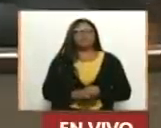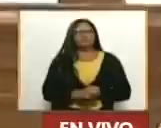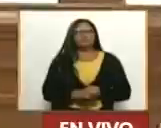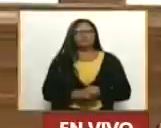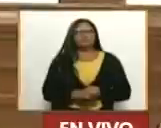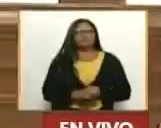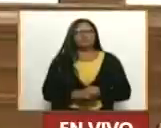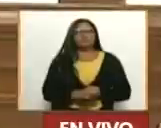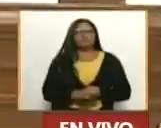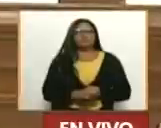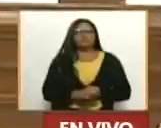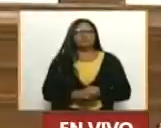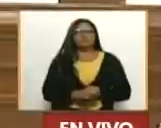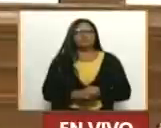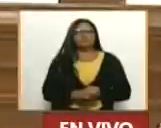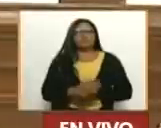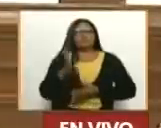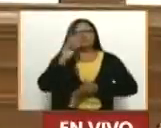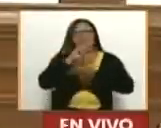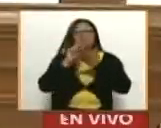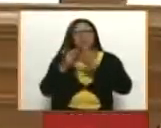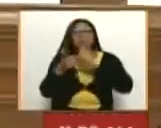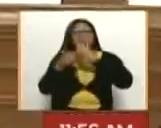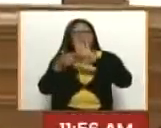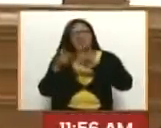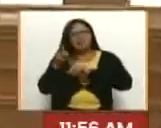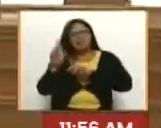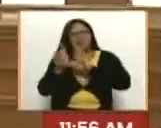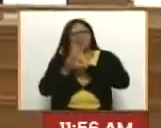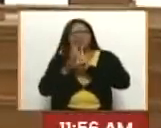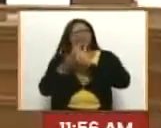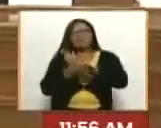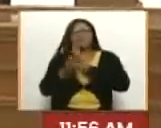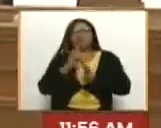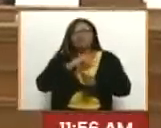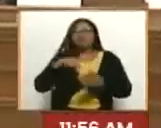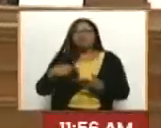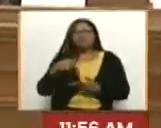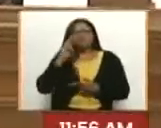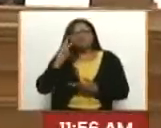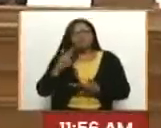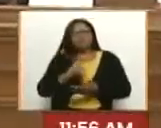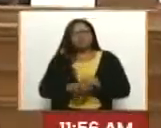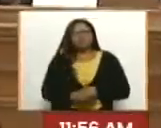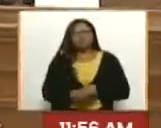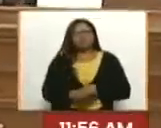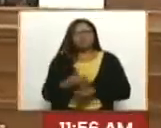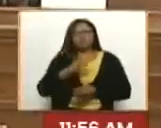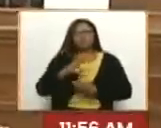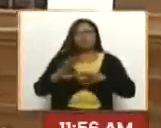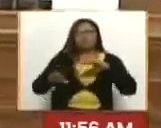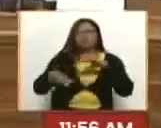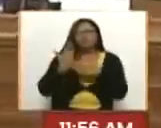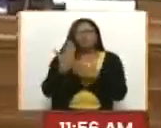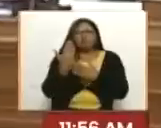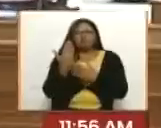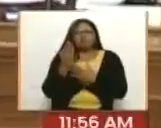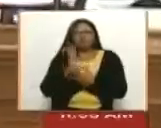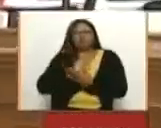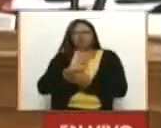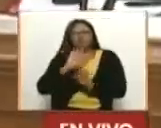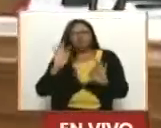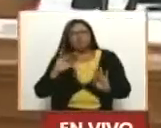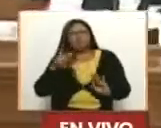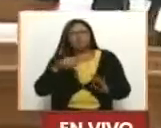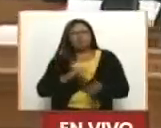Nacional. Una ley que para nosotros es novedosa, pero